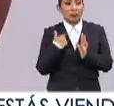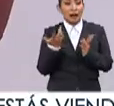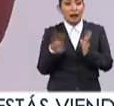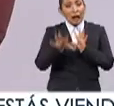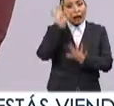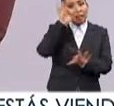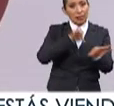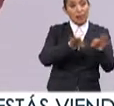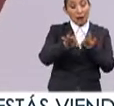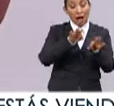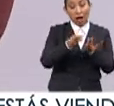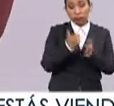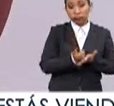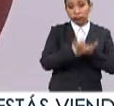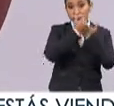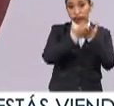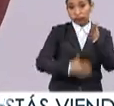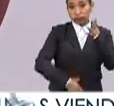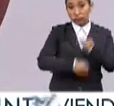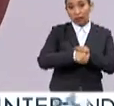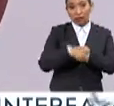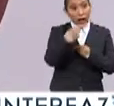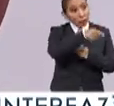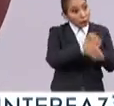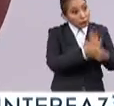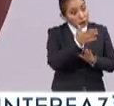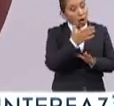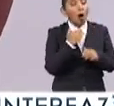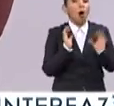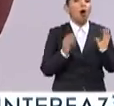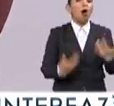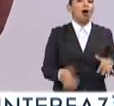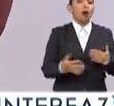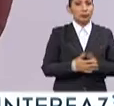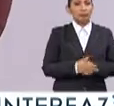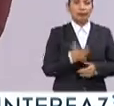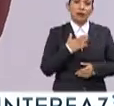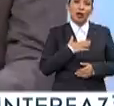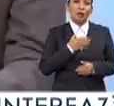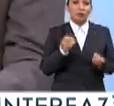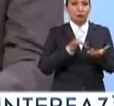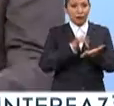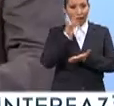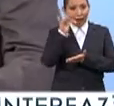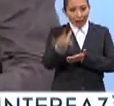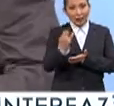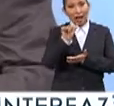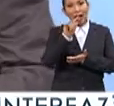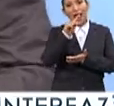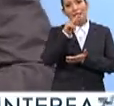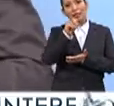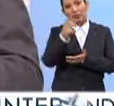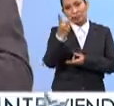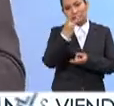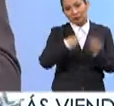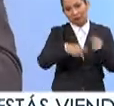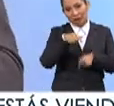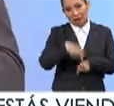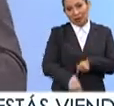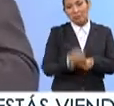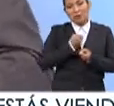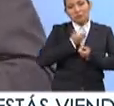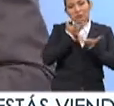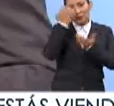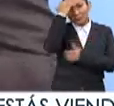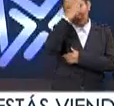encontrar trabajo eso es un plus y te fuiste hace claro bueno pues tenemos mucho alejandro que he estado con nosotros compartimos